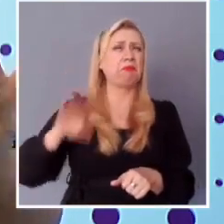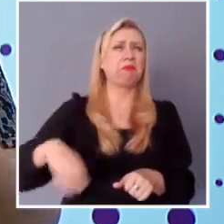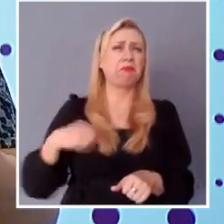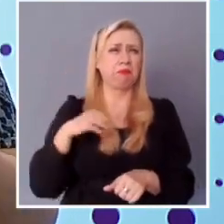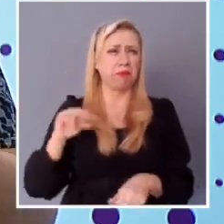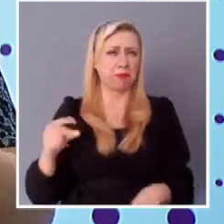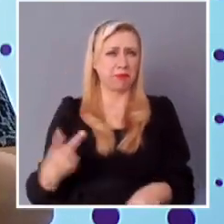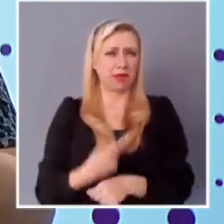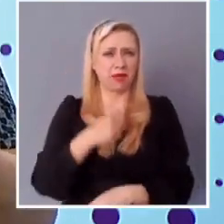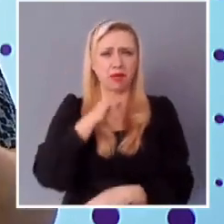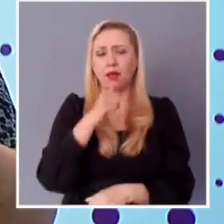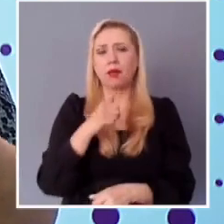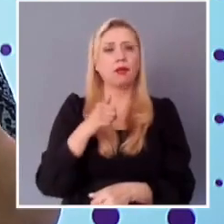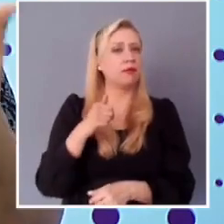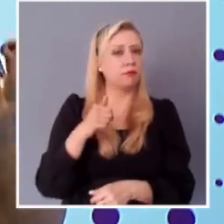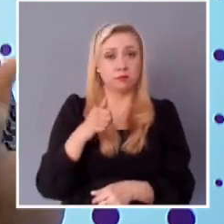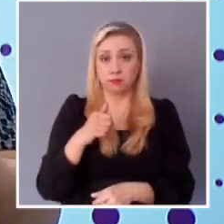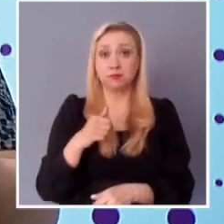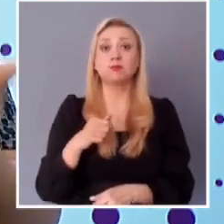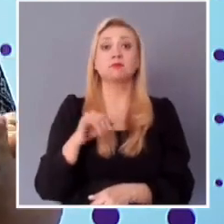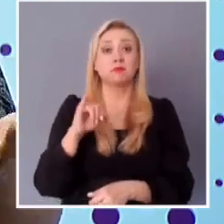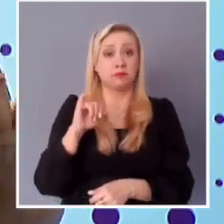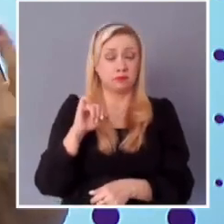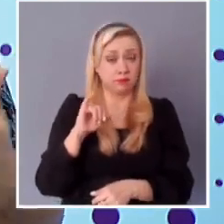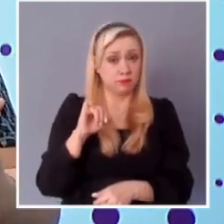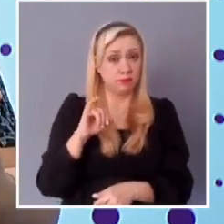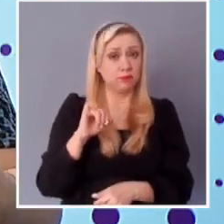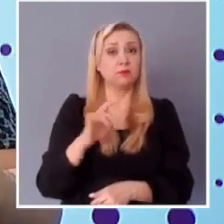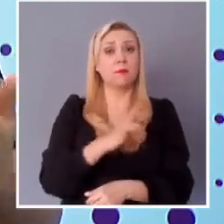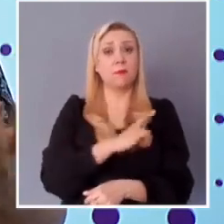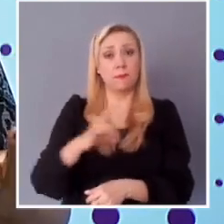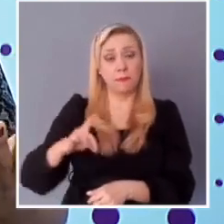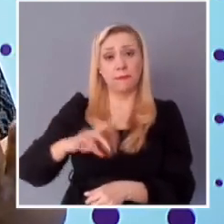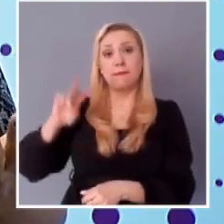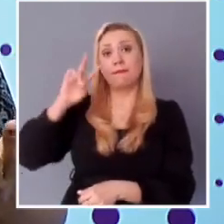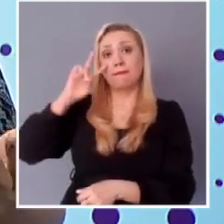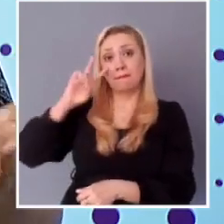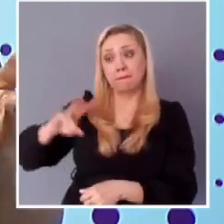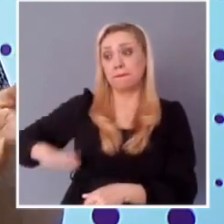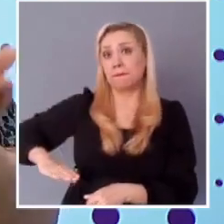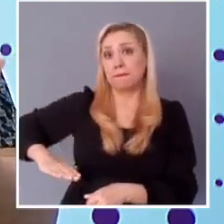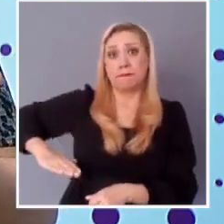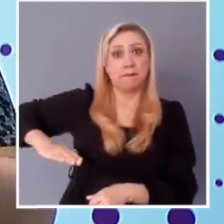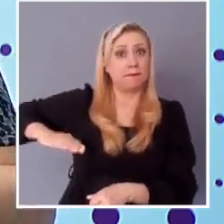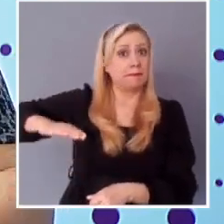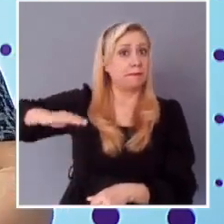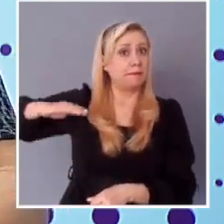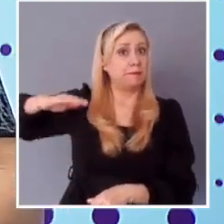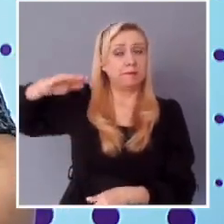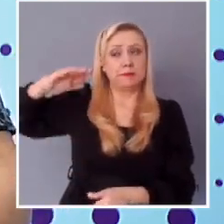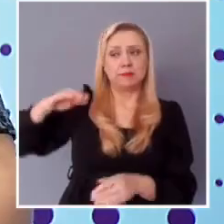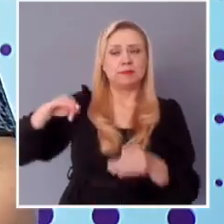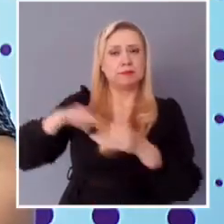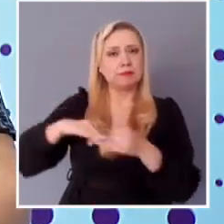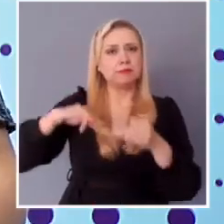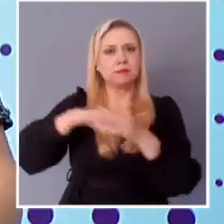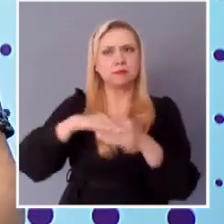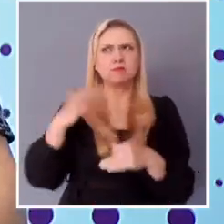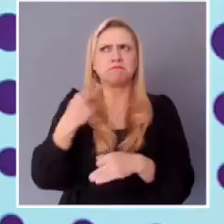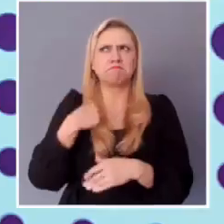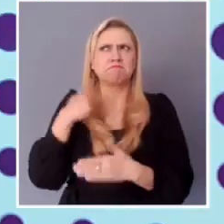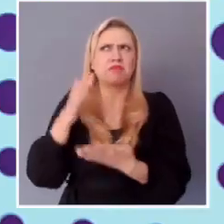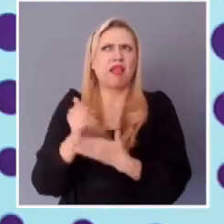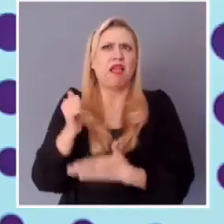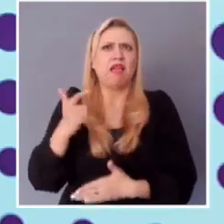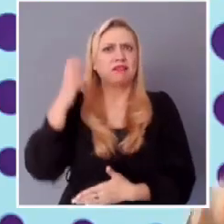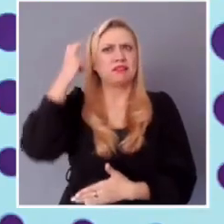vamos al dentista, así como atendemos nuestro cuerpo físico, pues atender nuestra salud mental de manera constante. Claro. Eh,